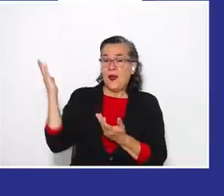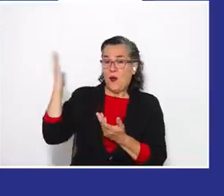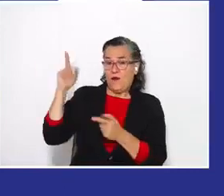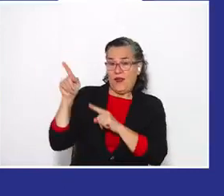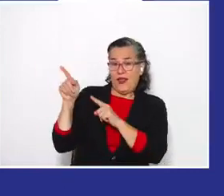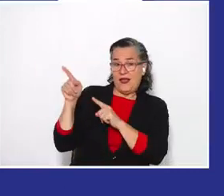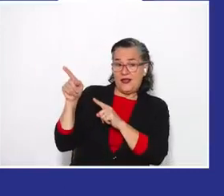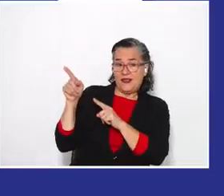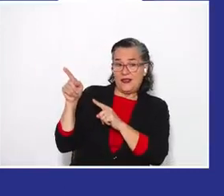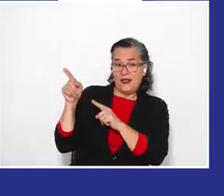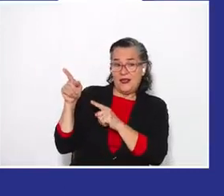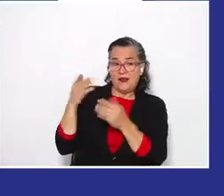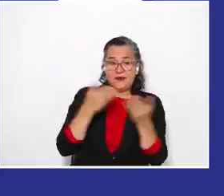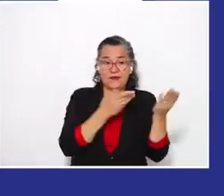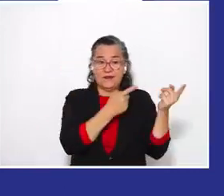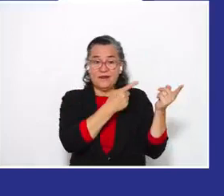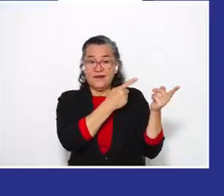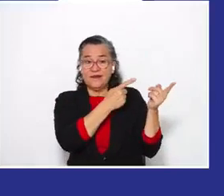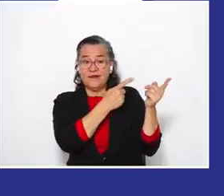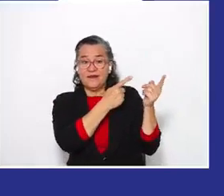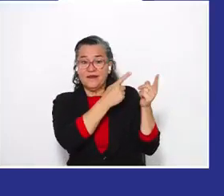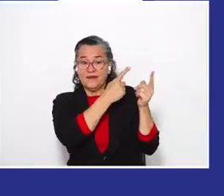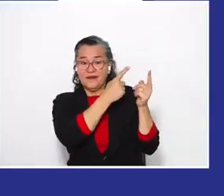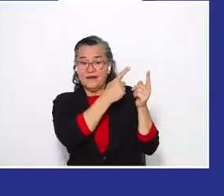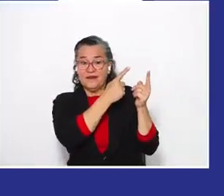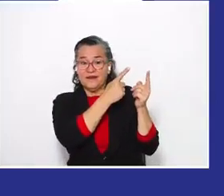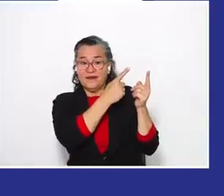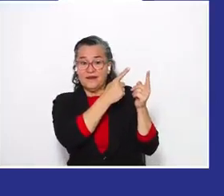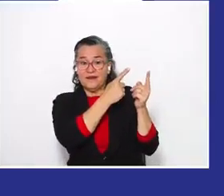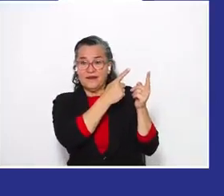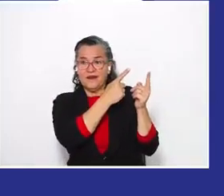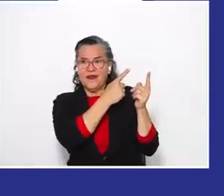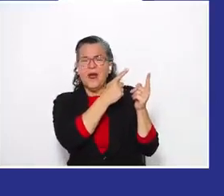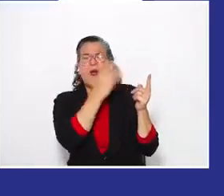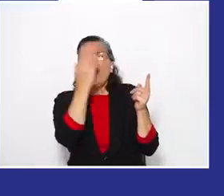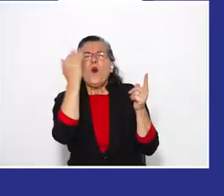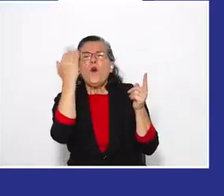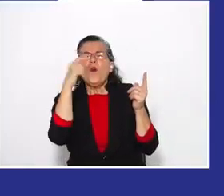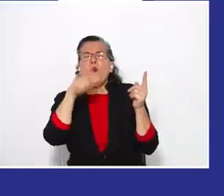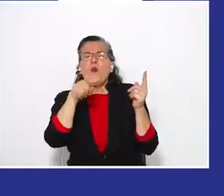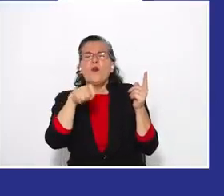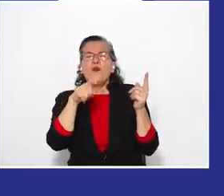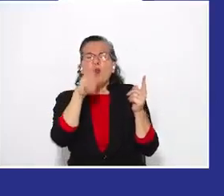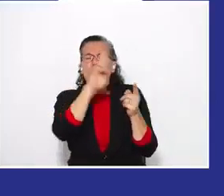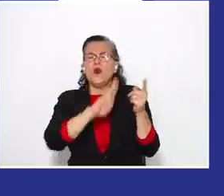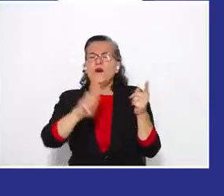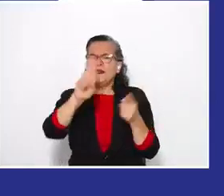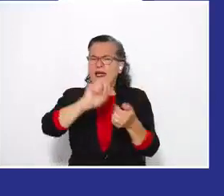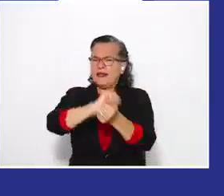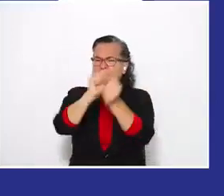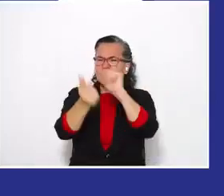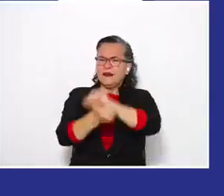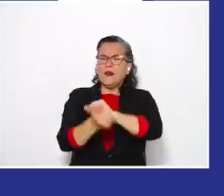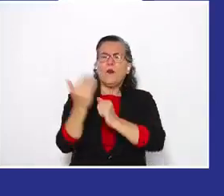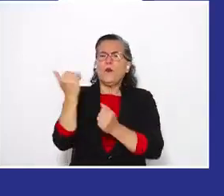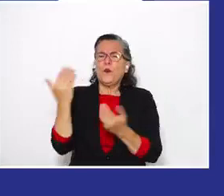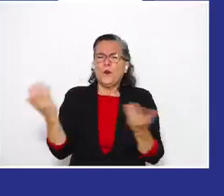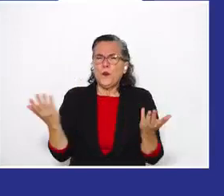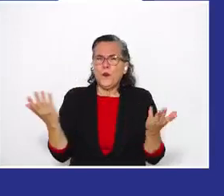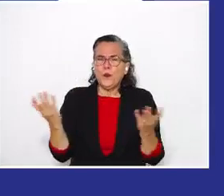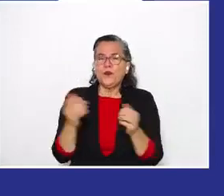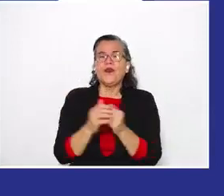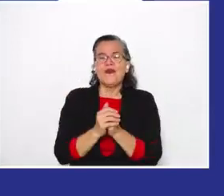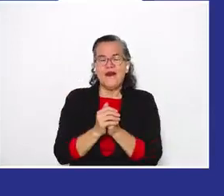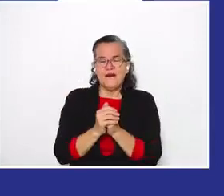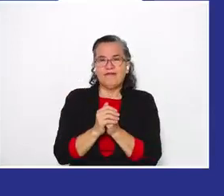la he titulado AISA: ¿Por qué necesitan cambiar las universidades? Y es